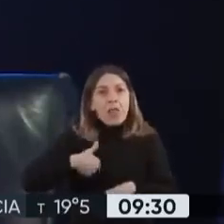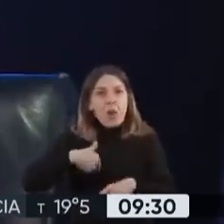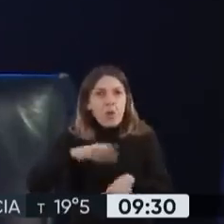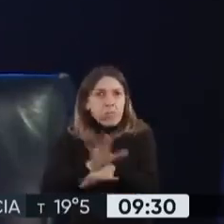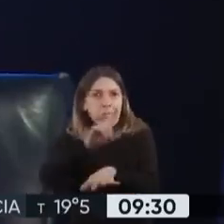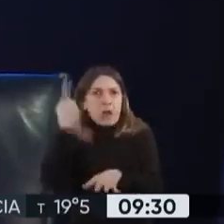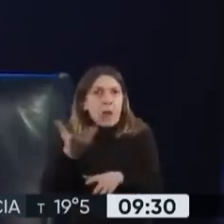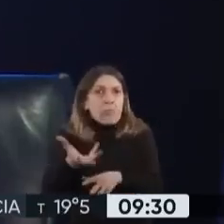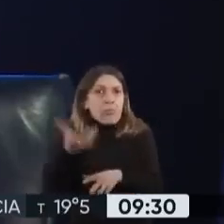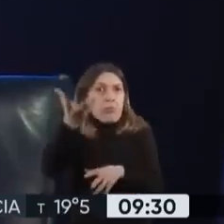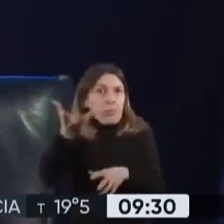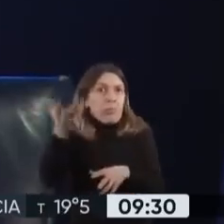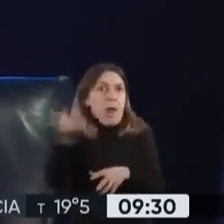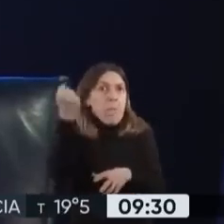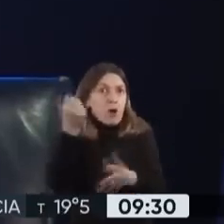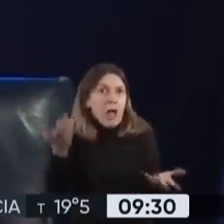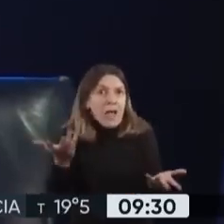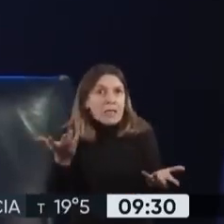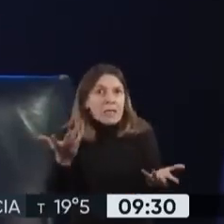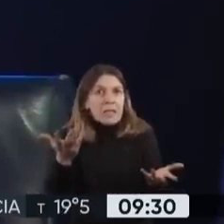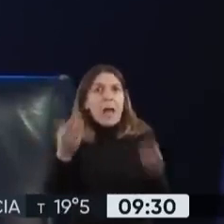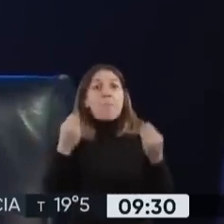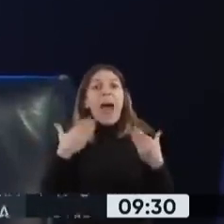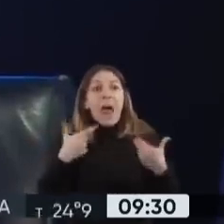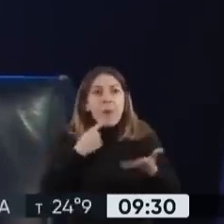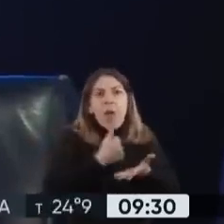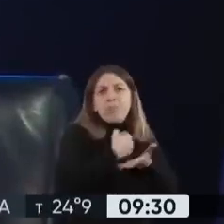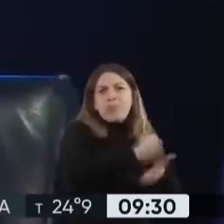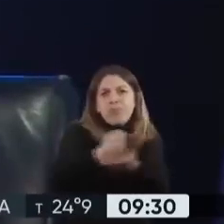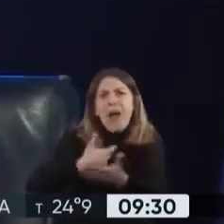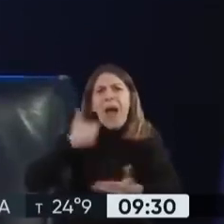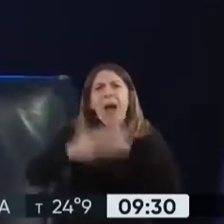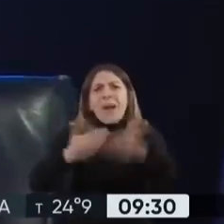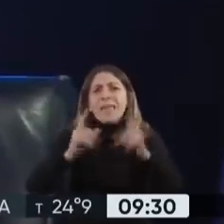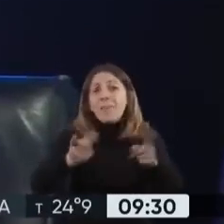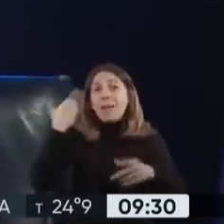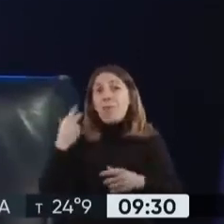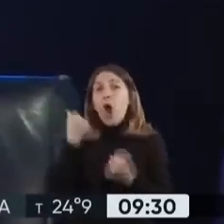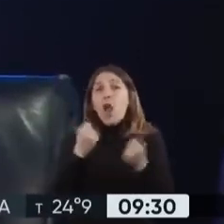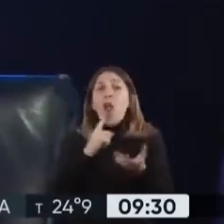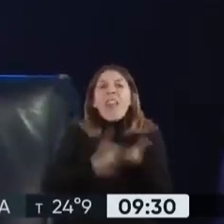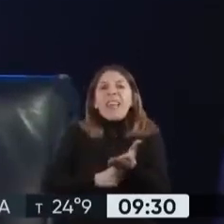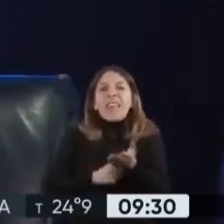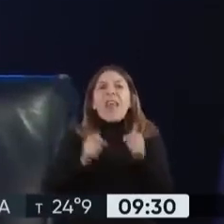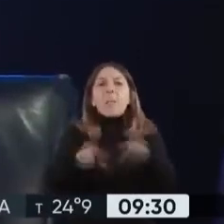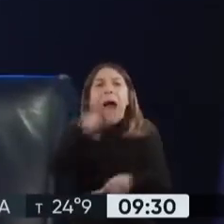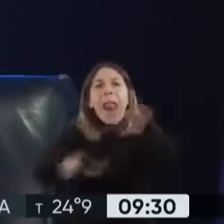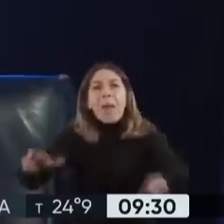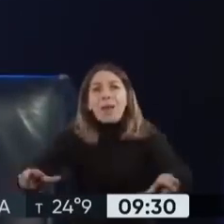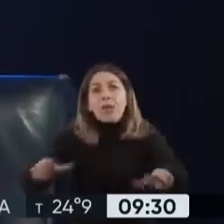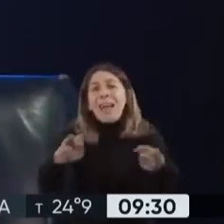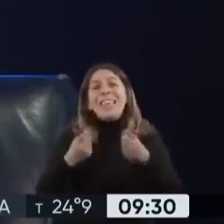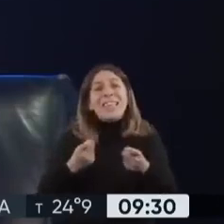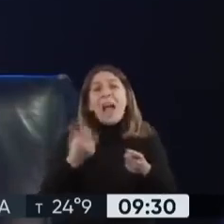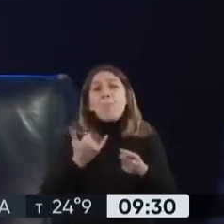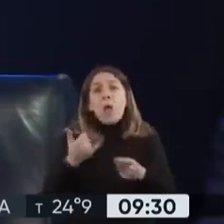tiene que tener el prestigio suficiente para poder avanzar con todas las medidas que necesita la gente y para eso necesitamos tener